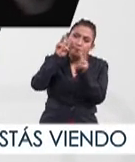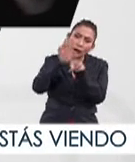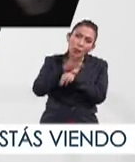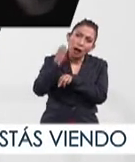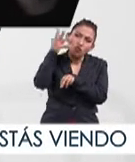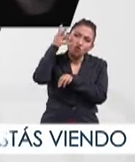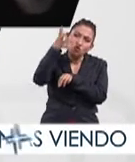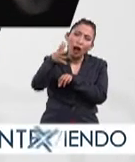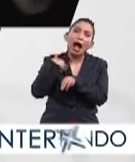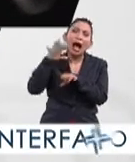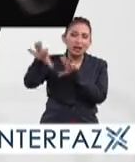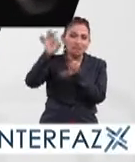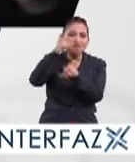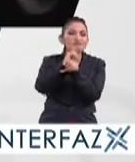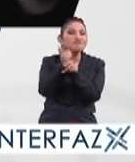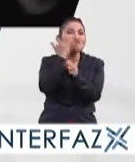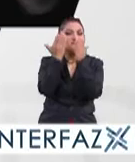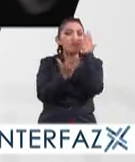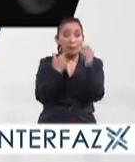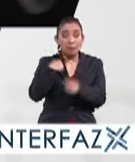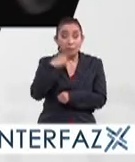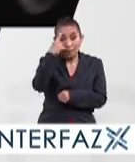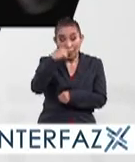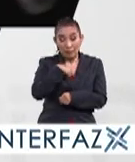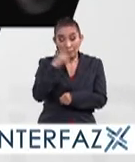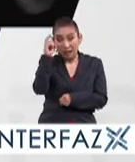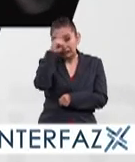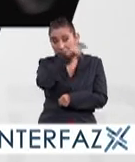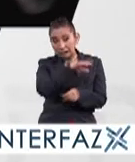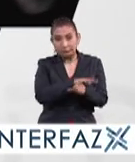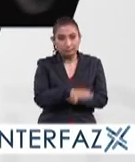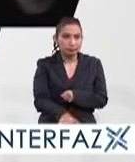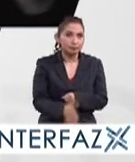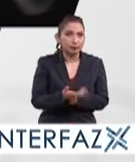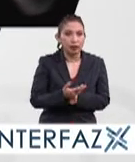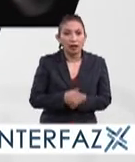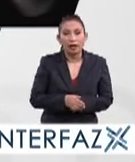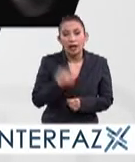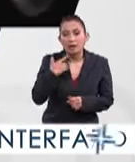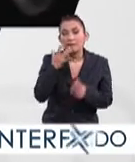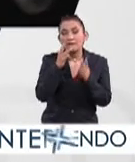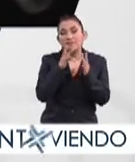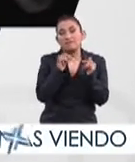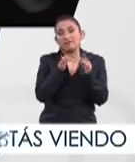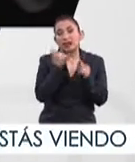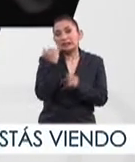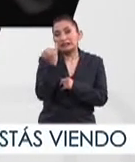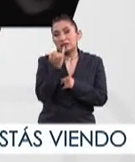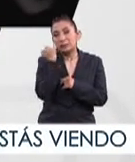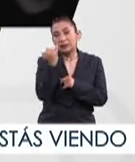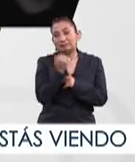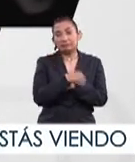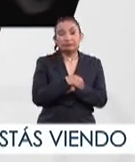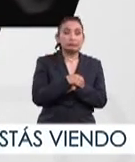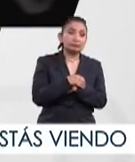a qué se van a dedicar. Para mí lo más difícil fue el francés.